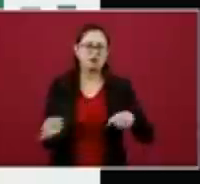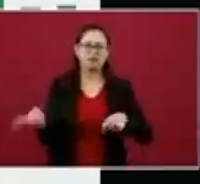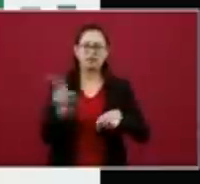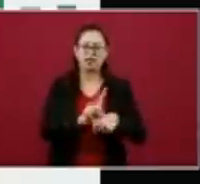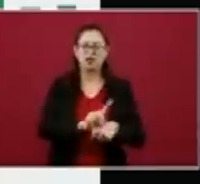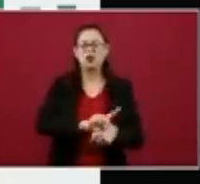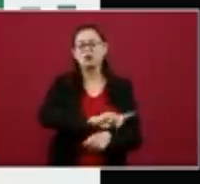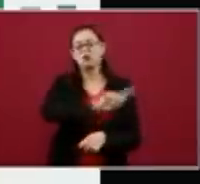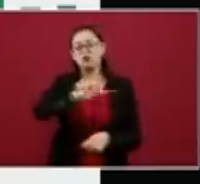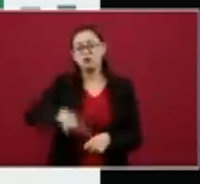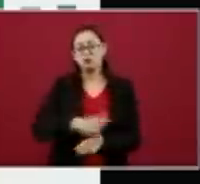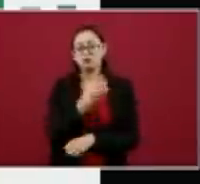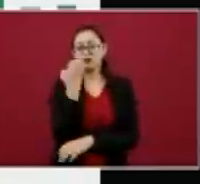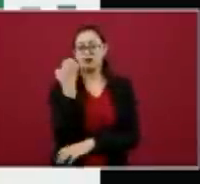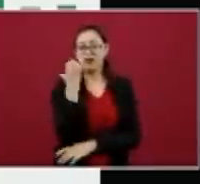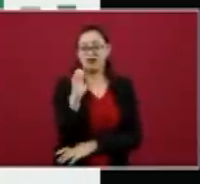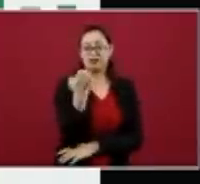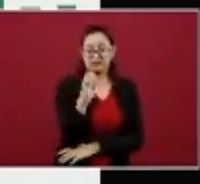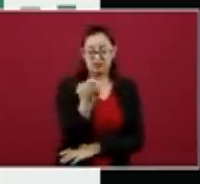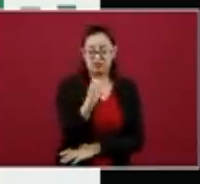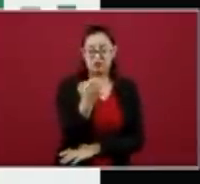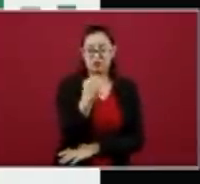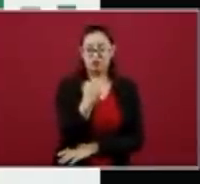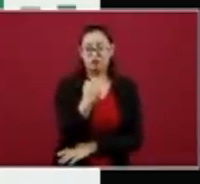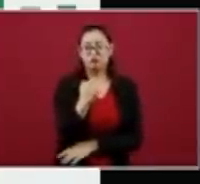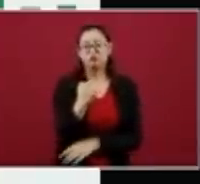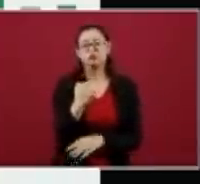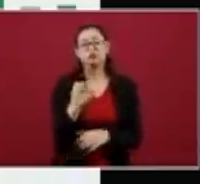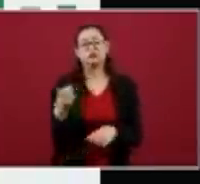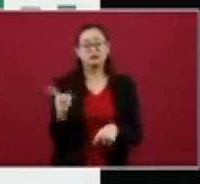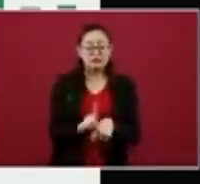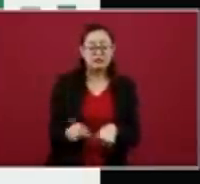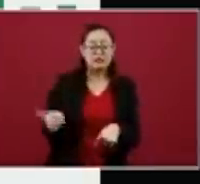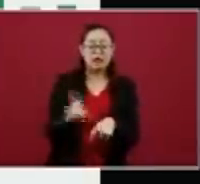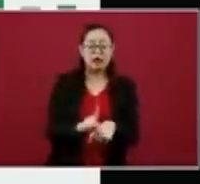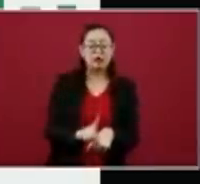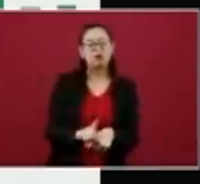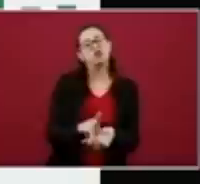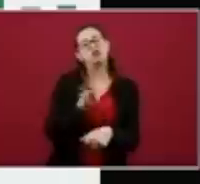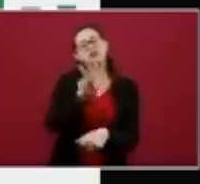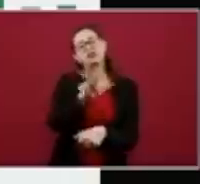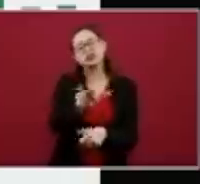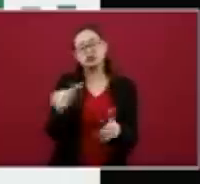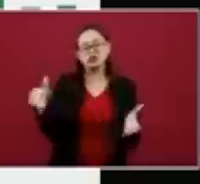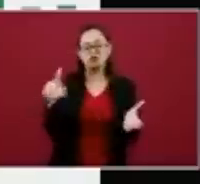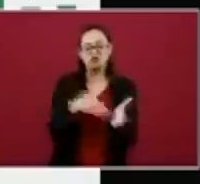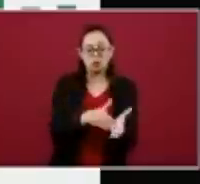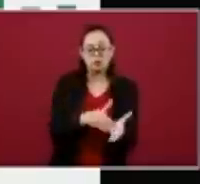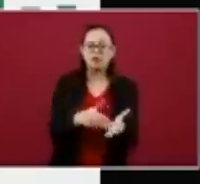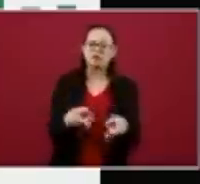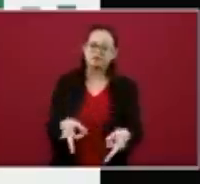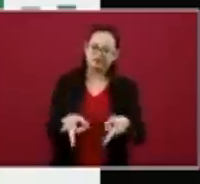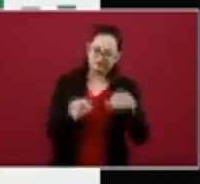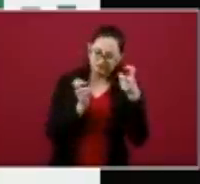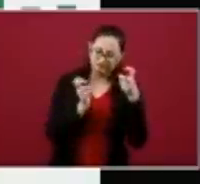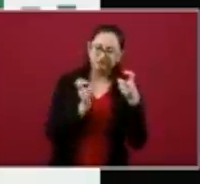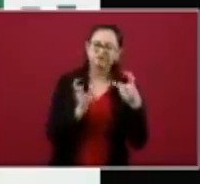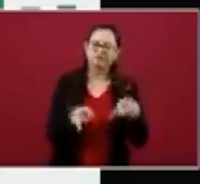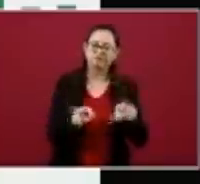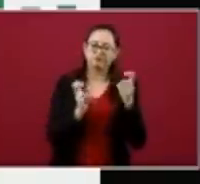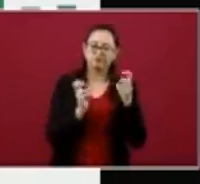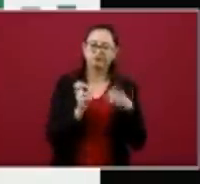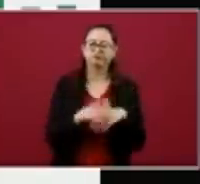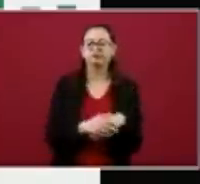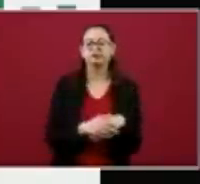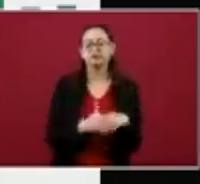Luego, en el mes de enero, ya el promedio diario fueron 18 mil barriles diarios. y lo